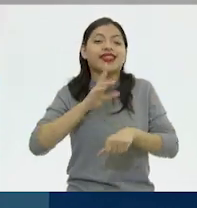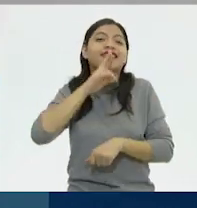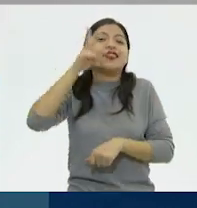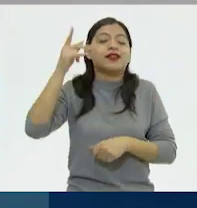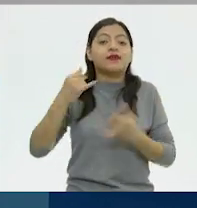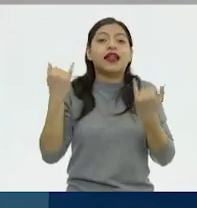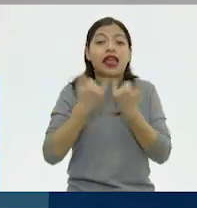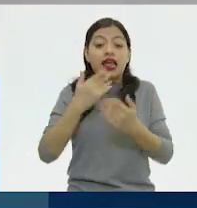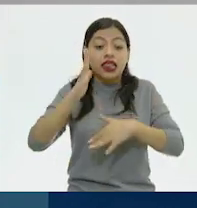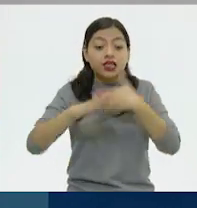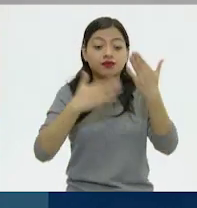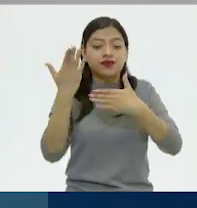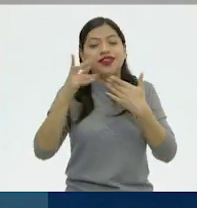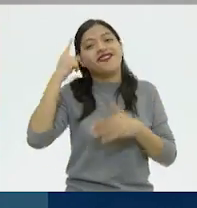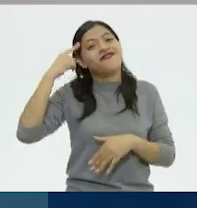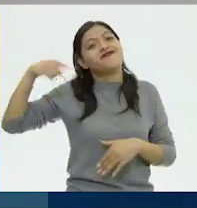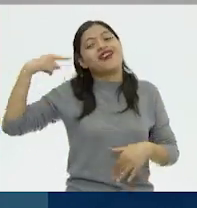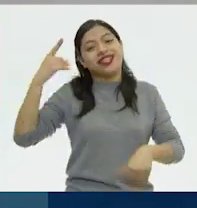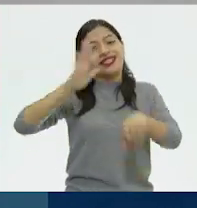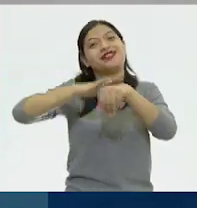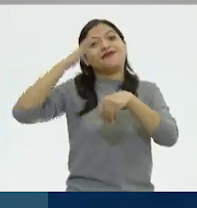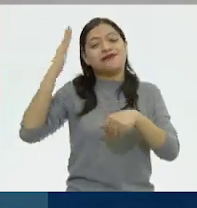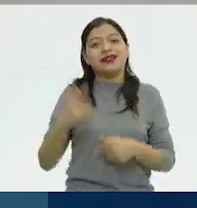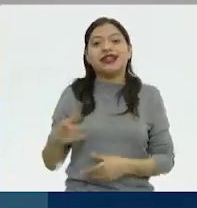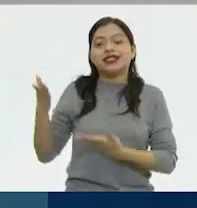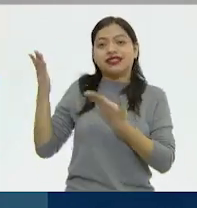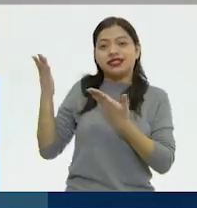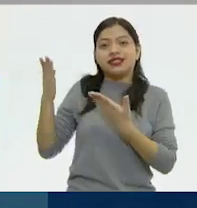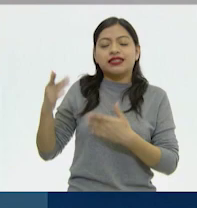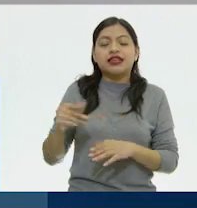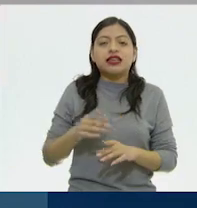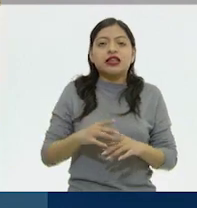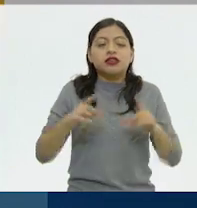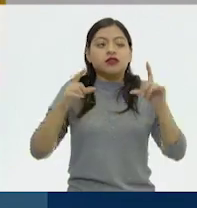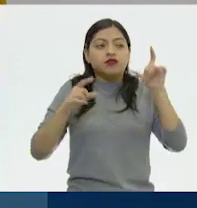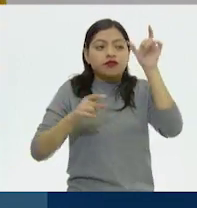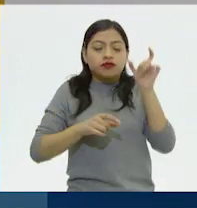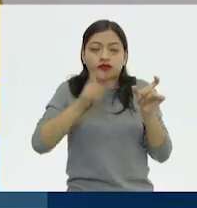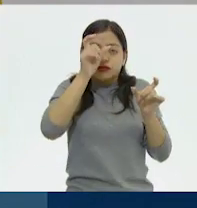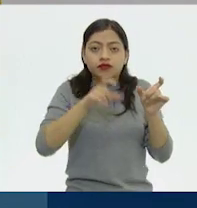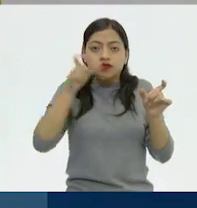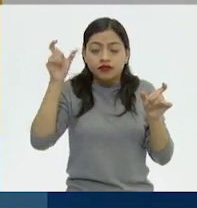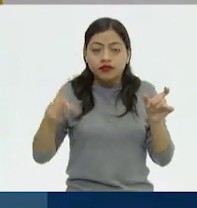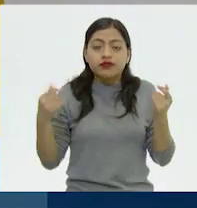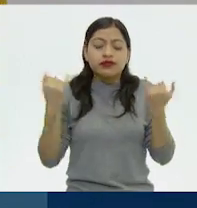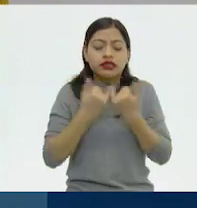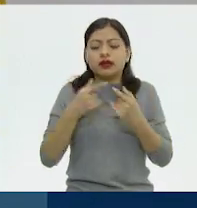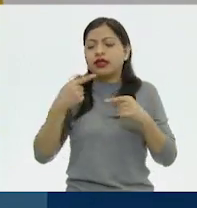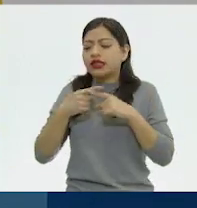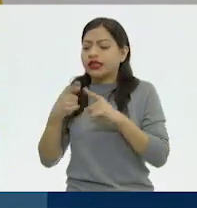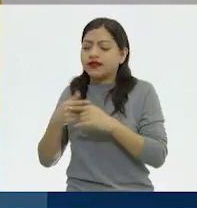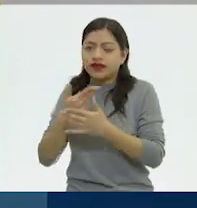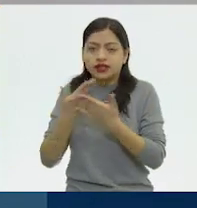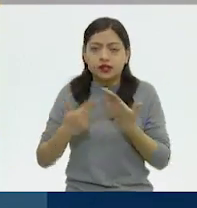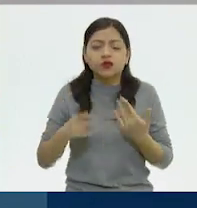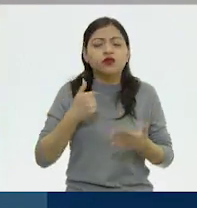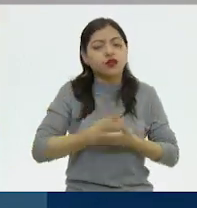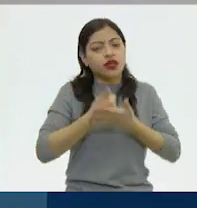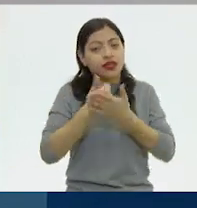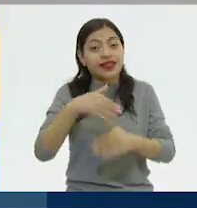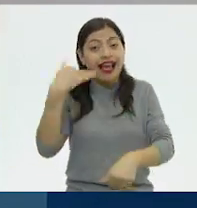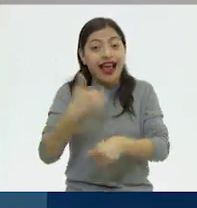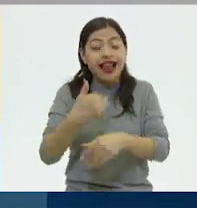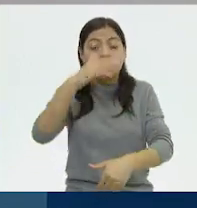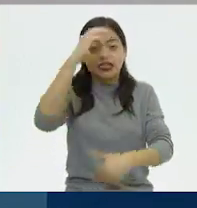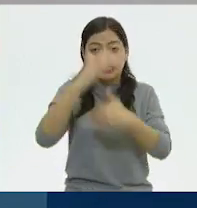estudio posteriormente. El cuadro sinóptico y los esquemas son de mucha utilidad y vamos a concluir nuestra